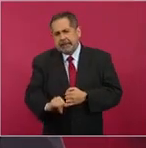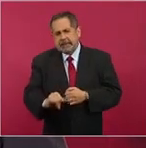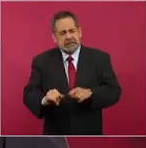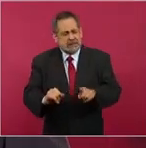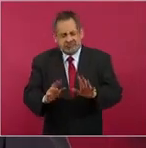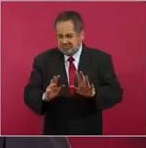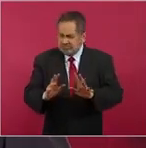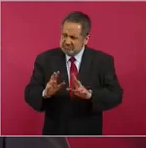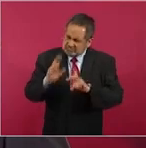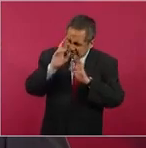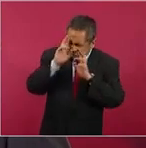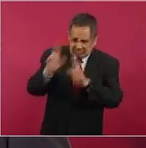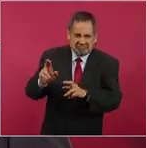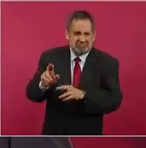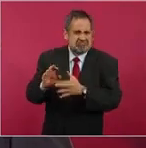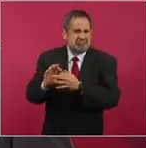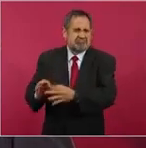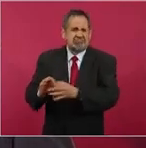nunca, jamás,